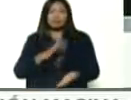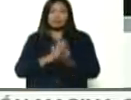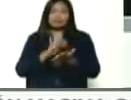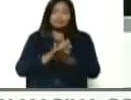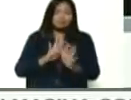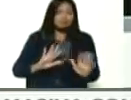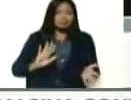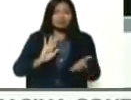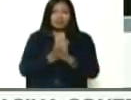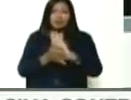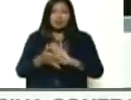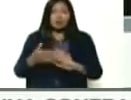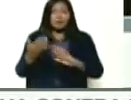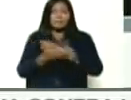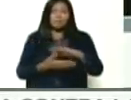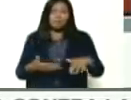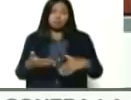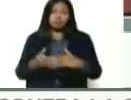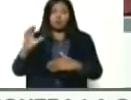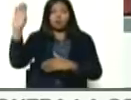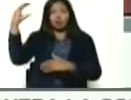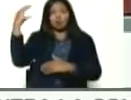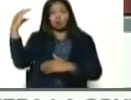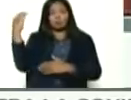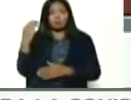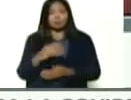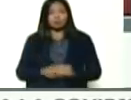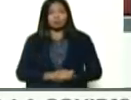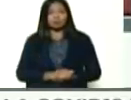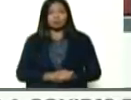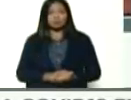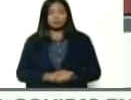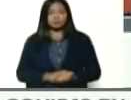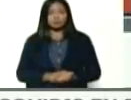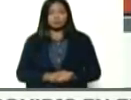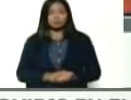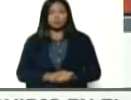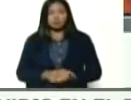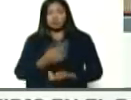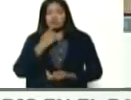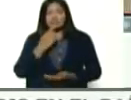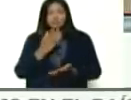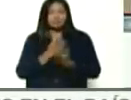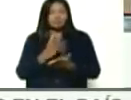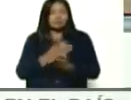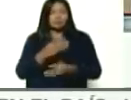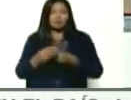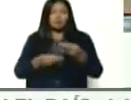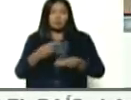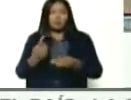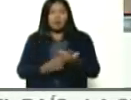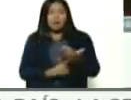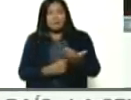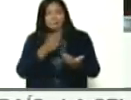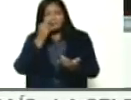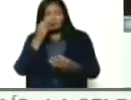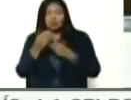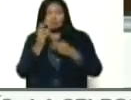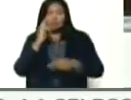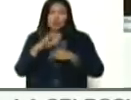basta ya de masacre en colombia basta ya lo decimos como hermanos que vemos sufrir